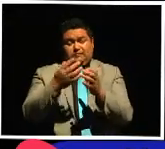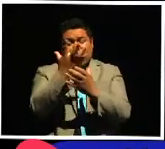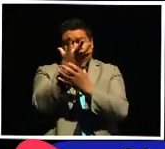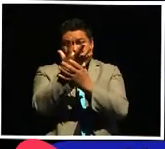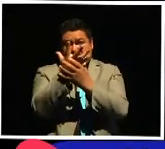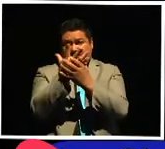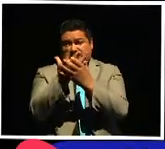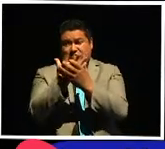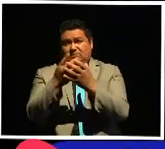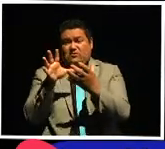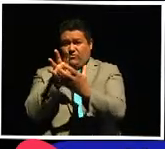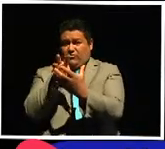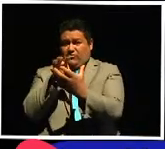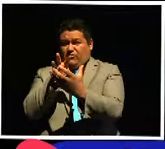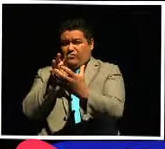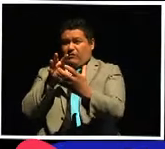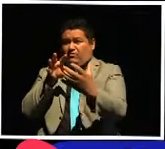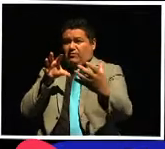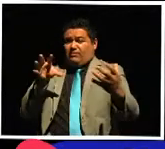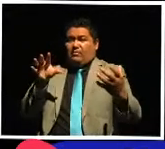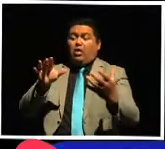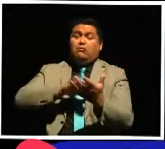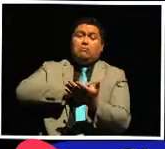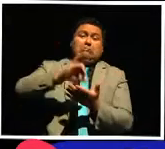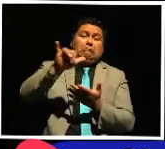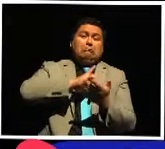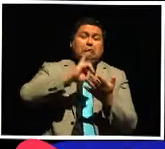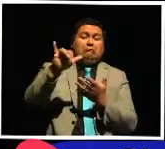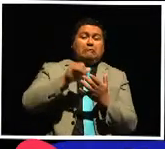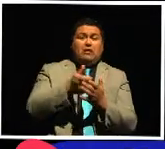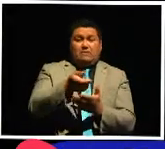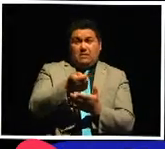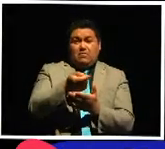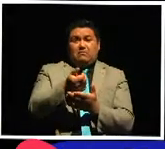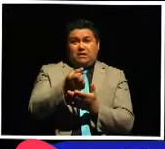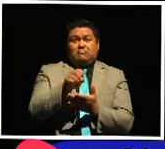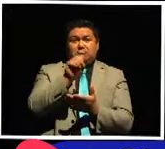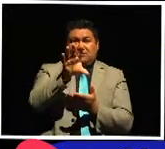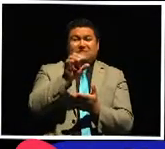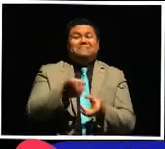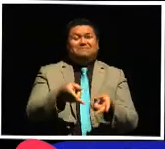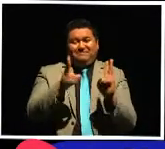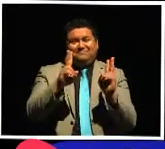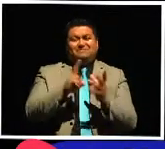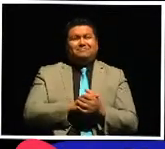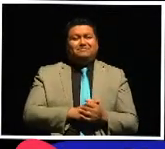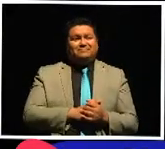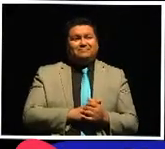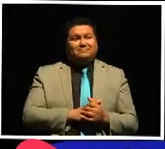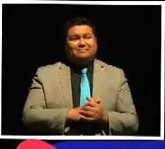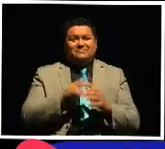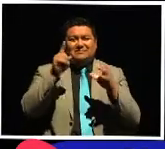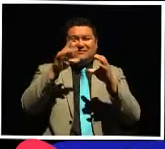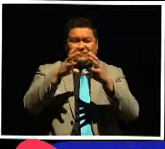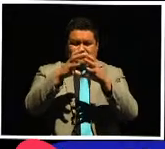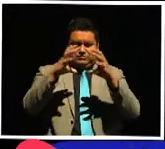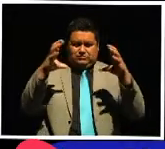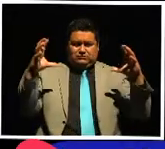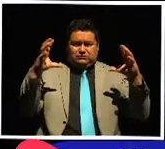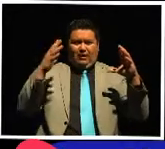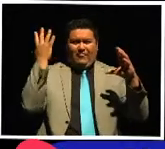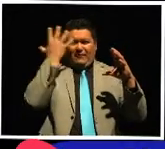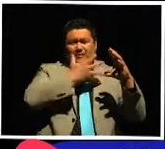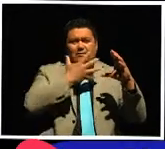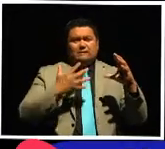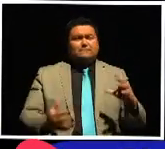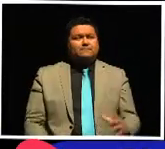de gravitación no es tan fuerte que tú puedes mandar mensajes con tu linterna. Y esta entonces es un agujero negro. Pero esta tenemos una